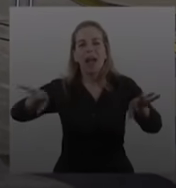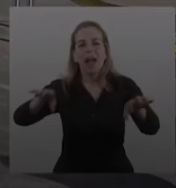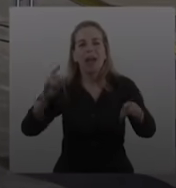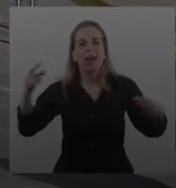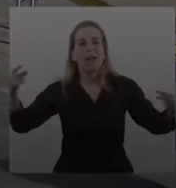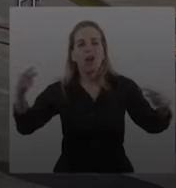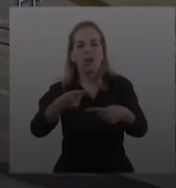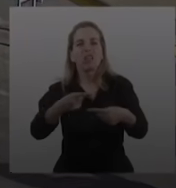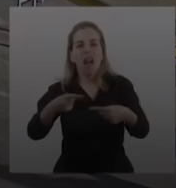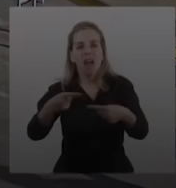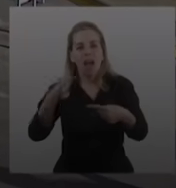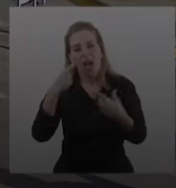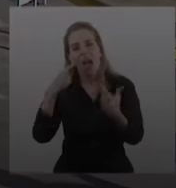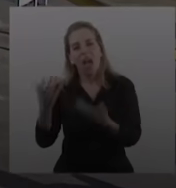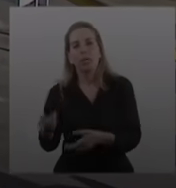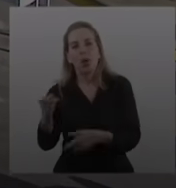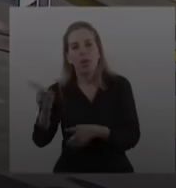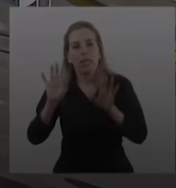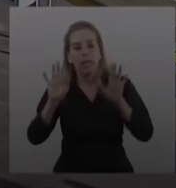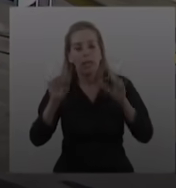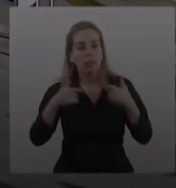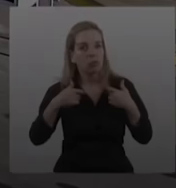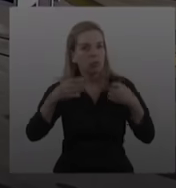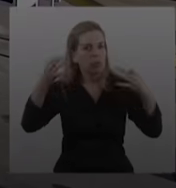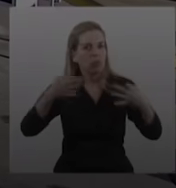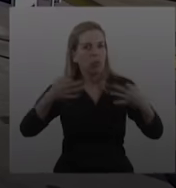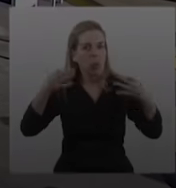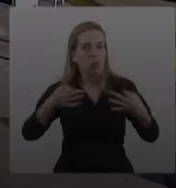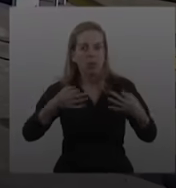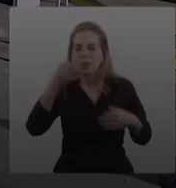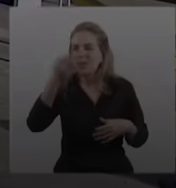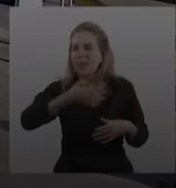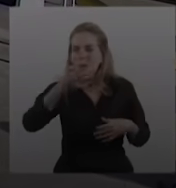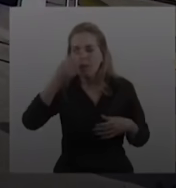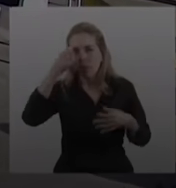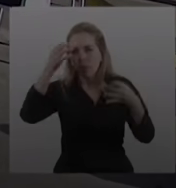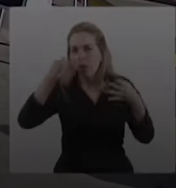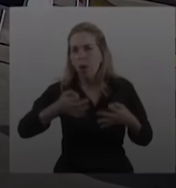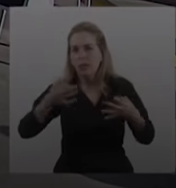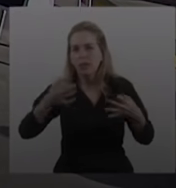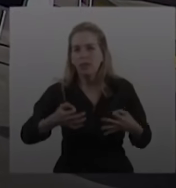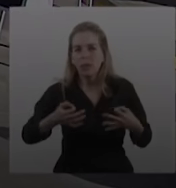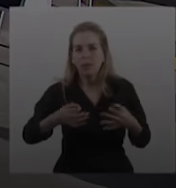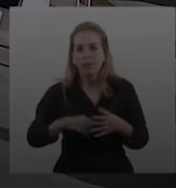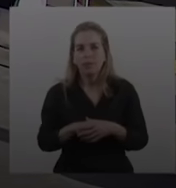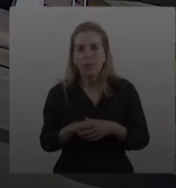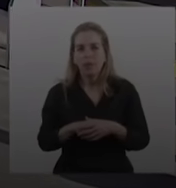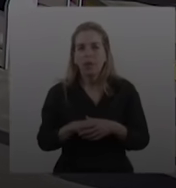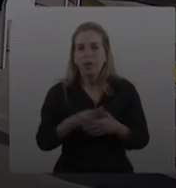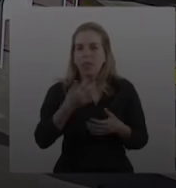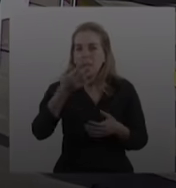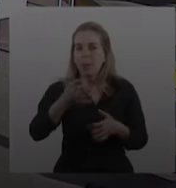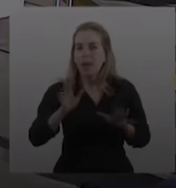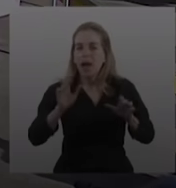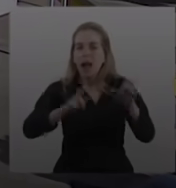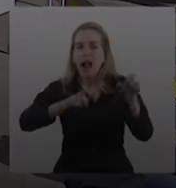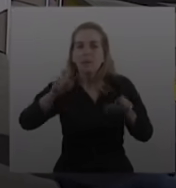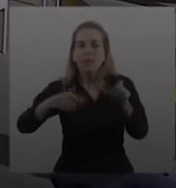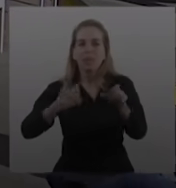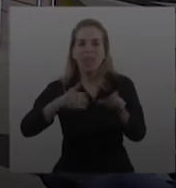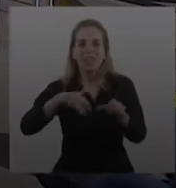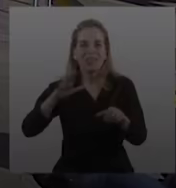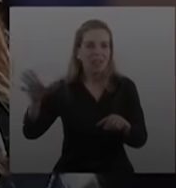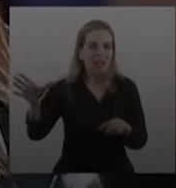enfrentadas. Y yo estoy seguro, absolutamente convencido que a todos y a todas las